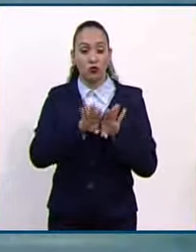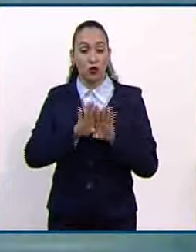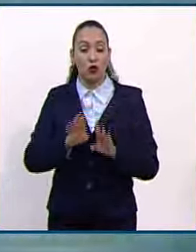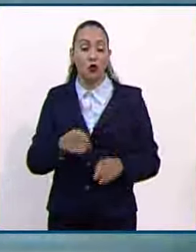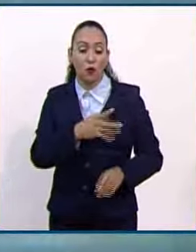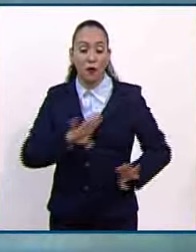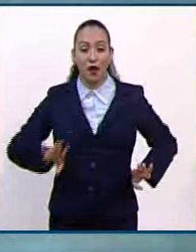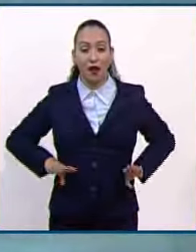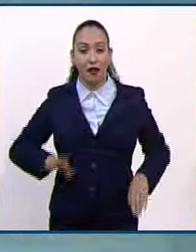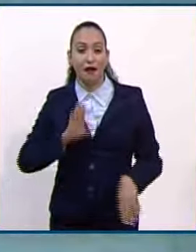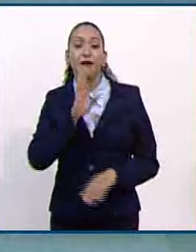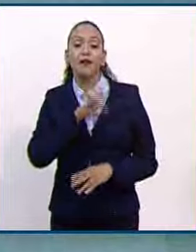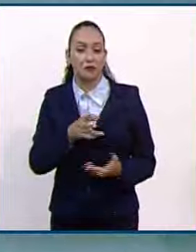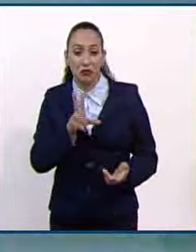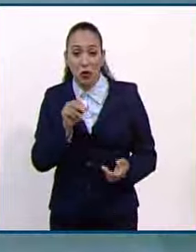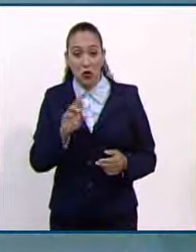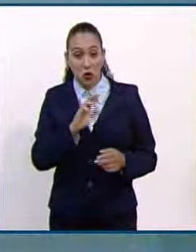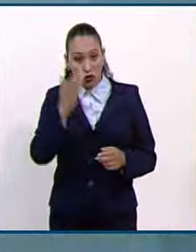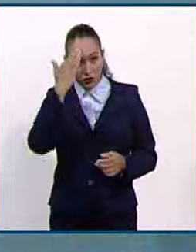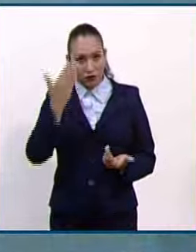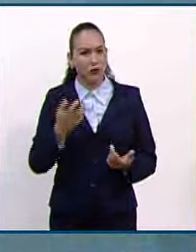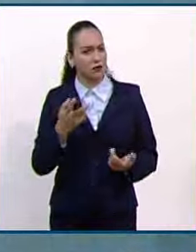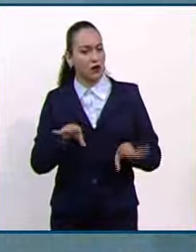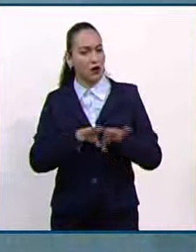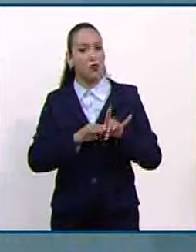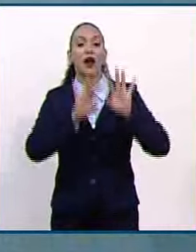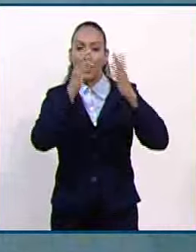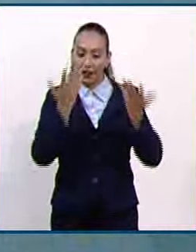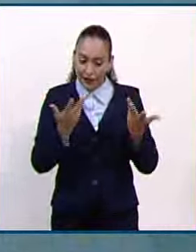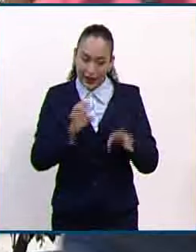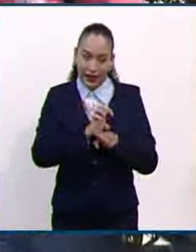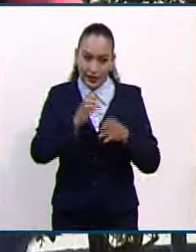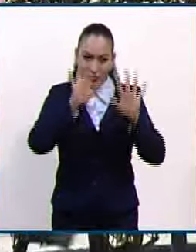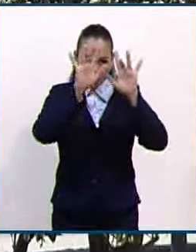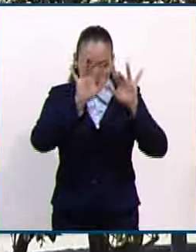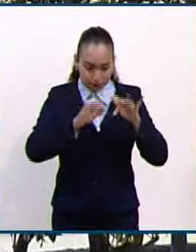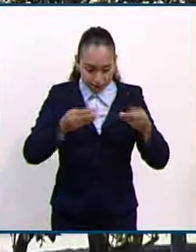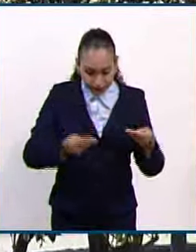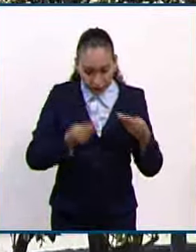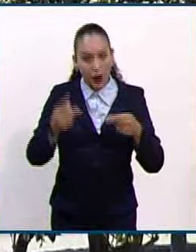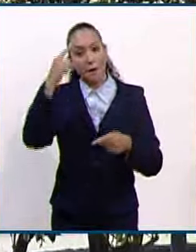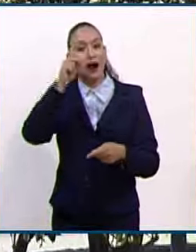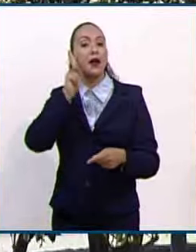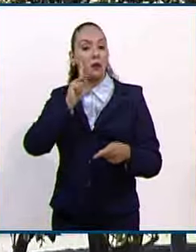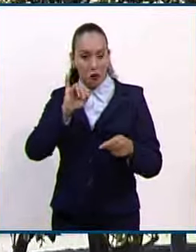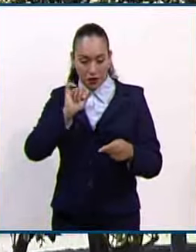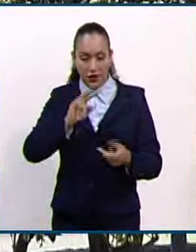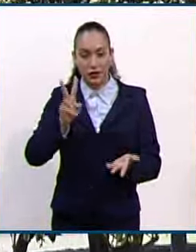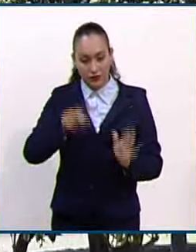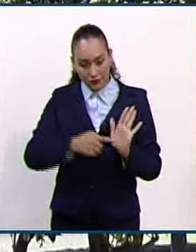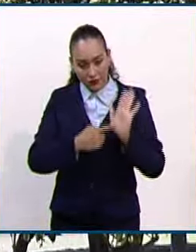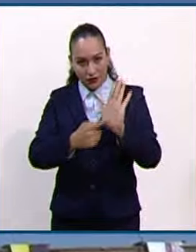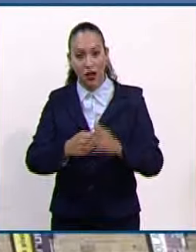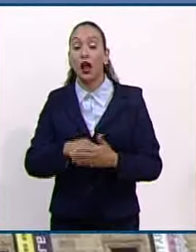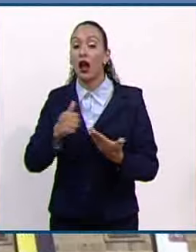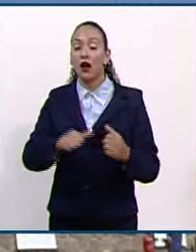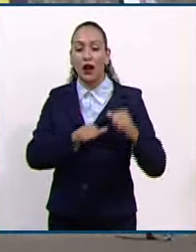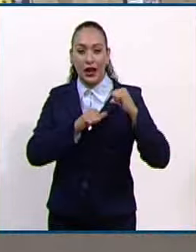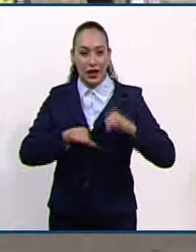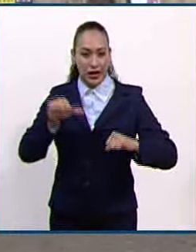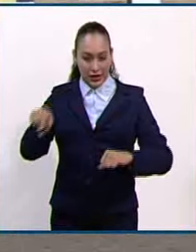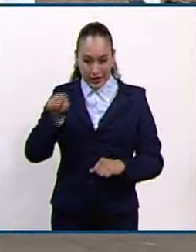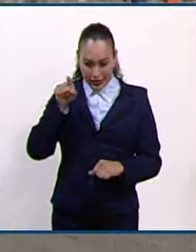de declaraciones judiciales en informes dados a la autoridad y lo que resulte. El juez de distrito Arturo García Velázquez, titular de